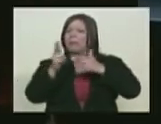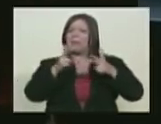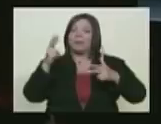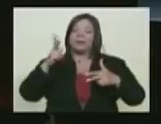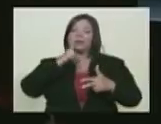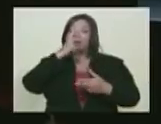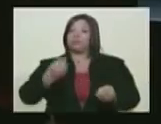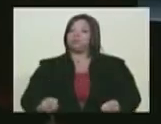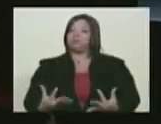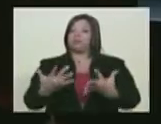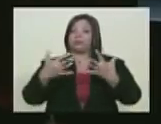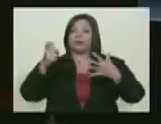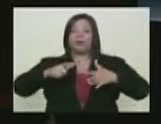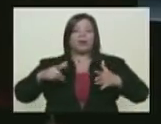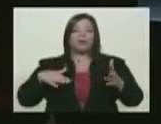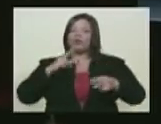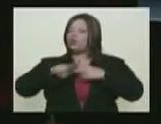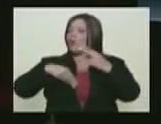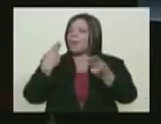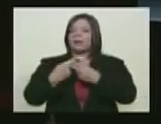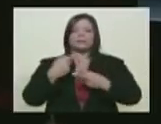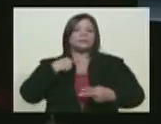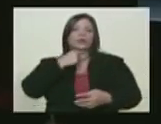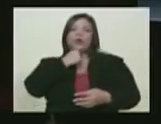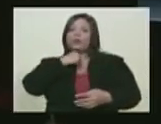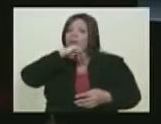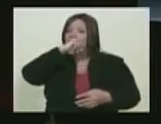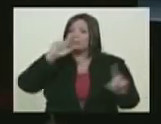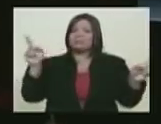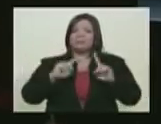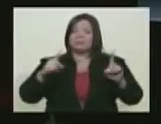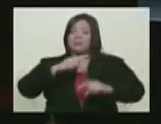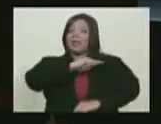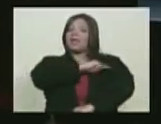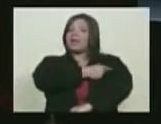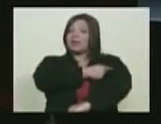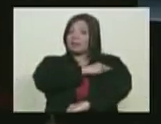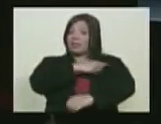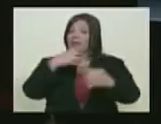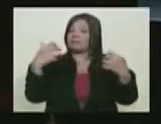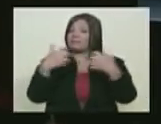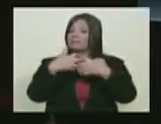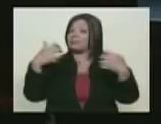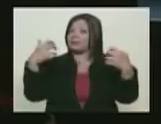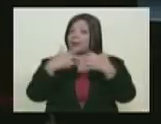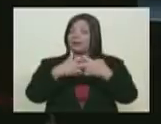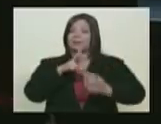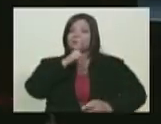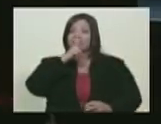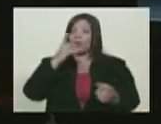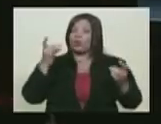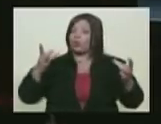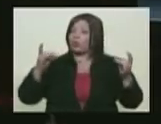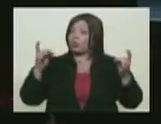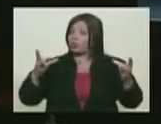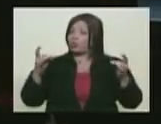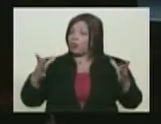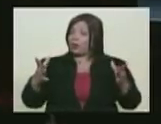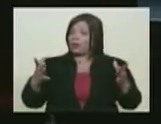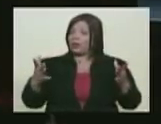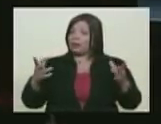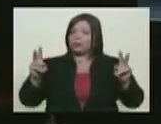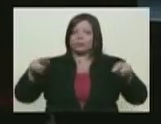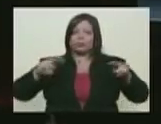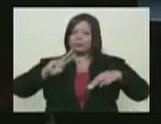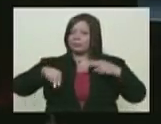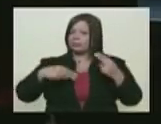más atroces, ¿no? Y la gente no quiere violencia. Hay heridas de guerra, ciertamente, dolores, pero nunca jamás